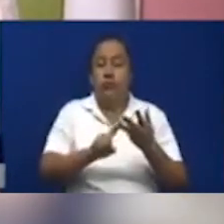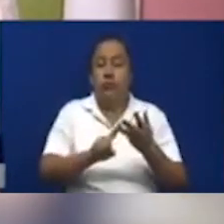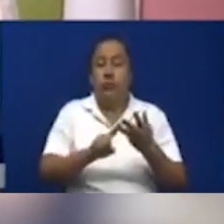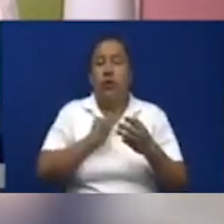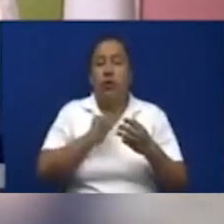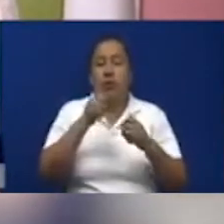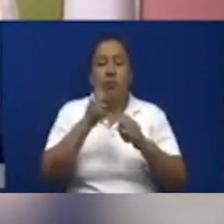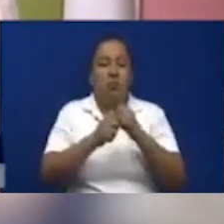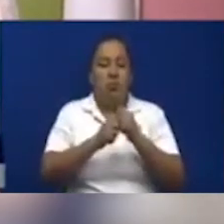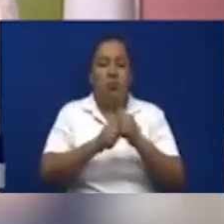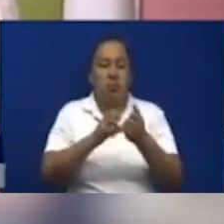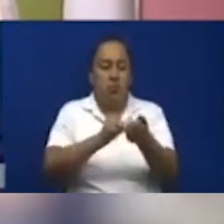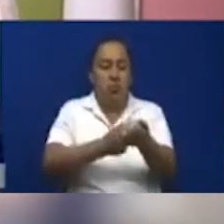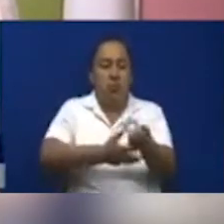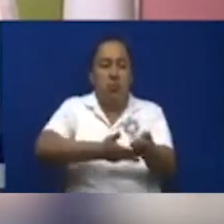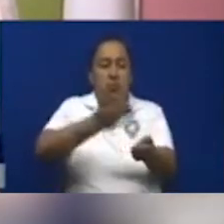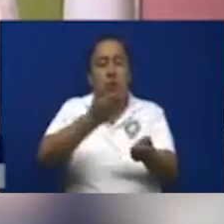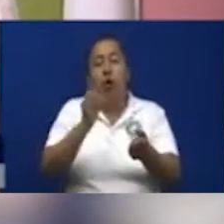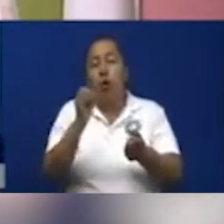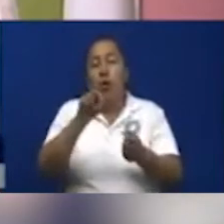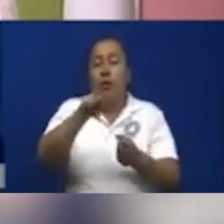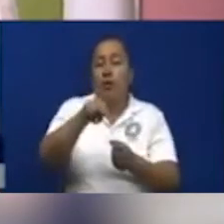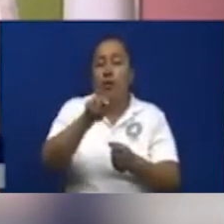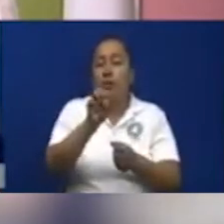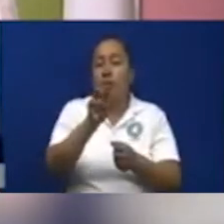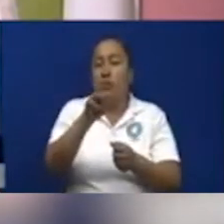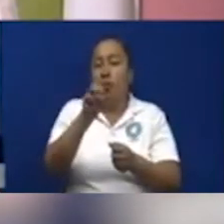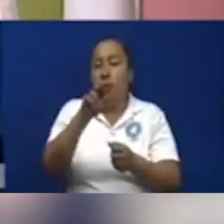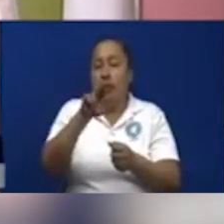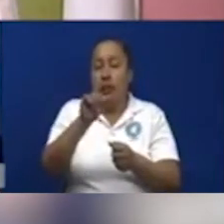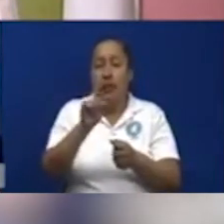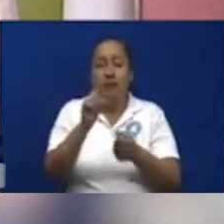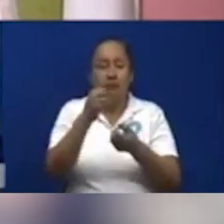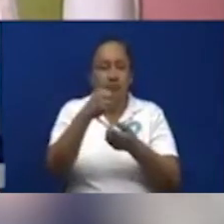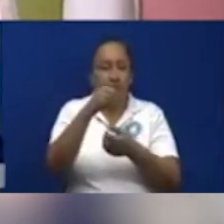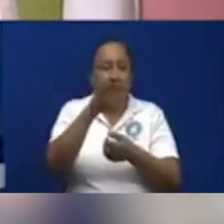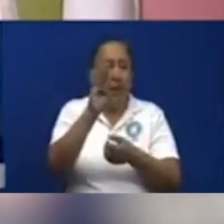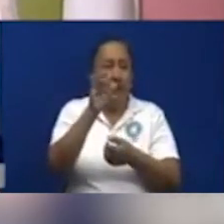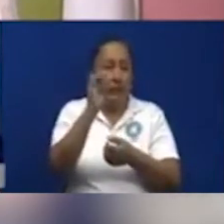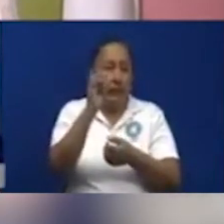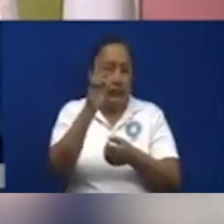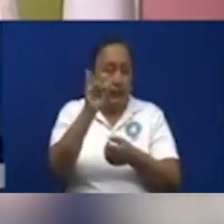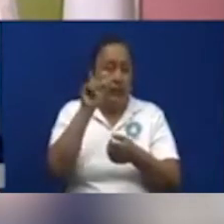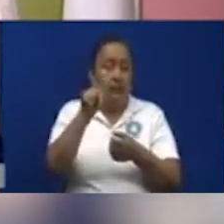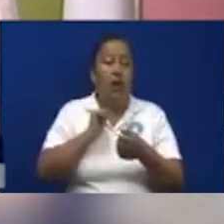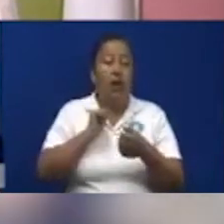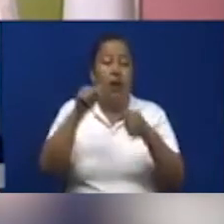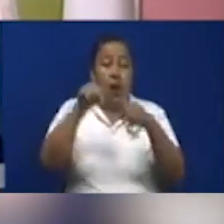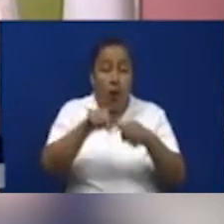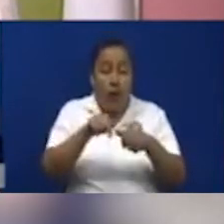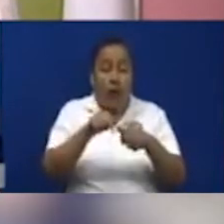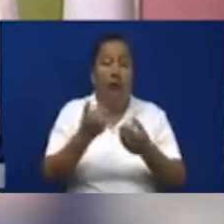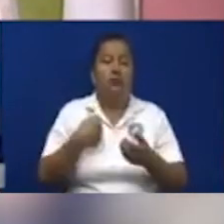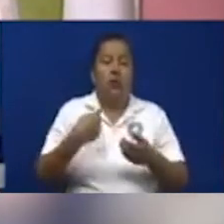crisis hipertensiva y neumonías bacterianas. Hasta la fecha hemos logrado la recuperación